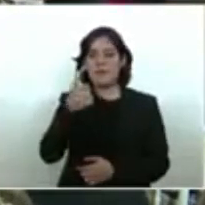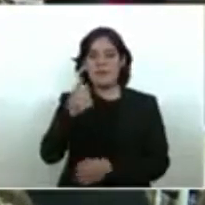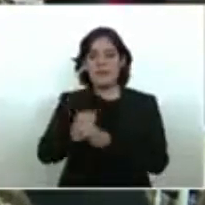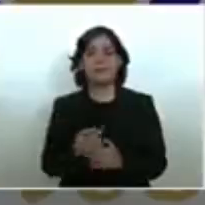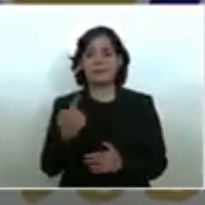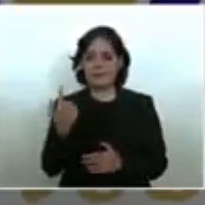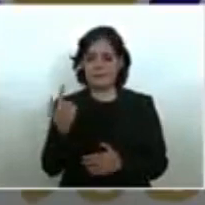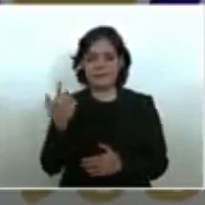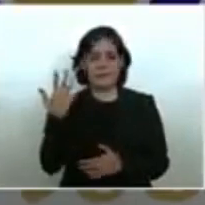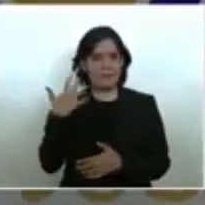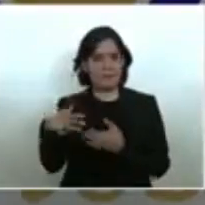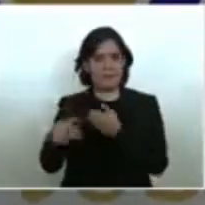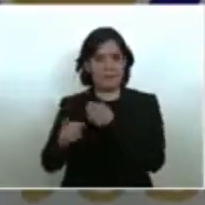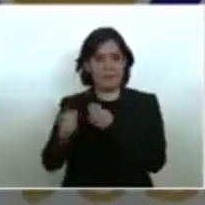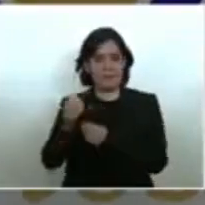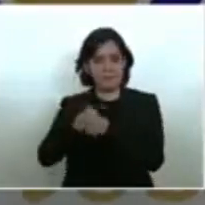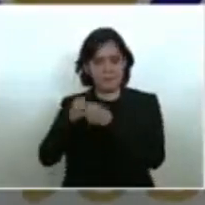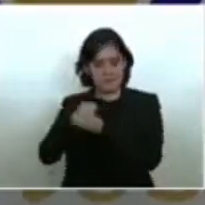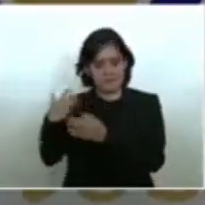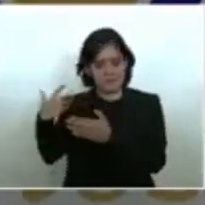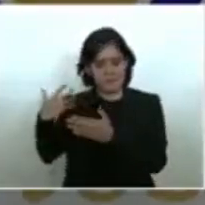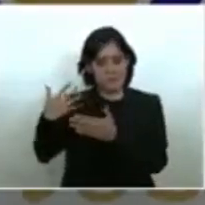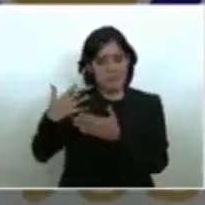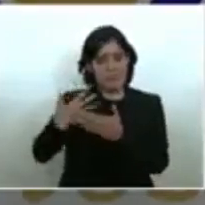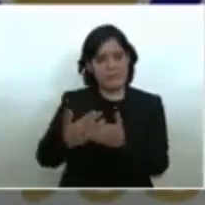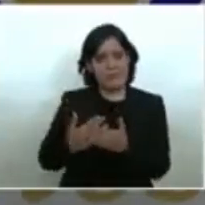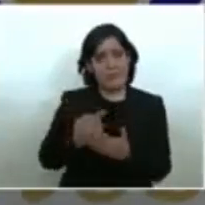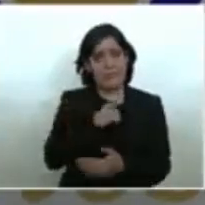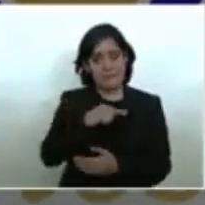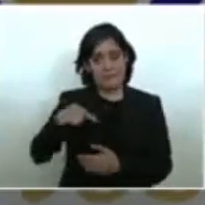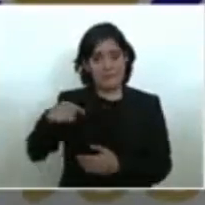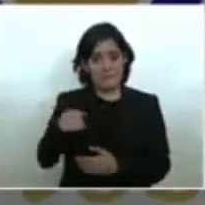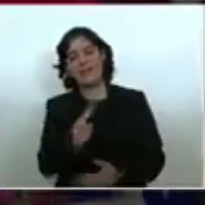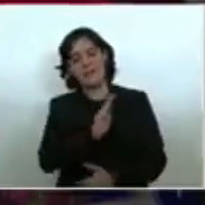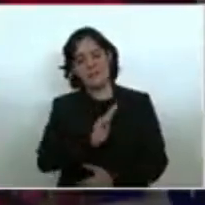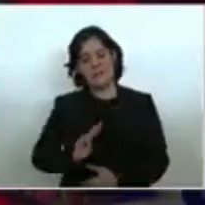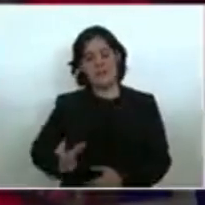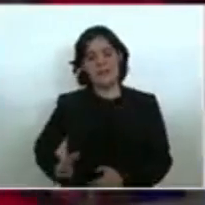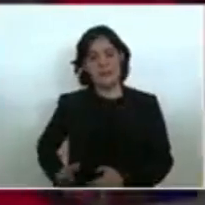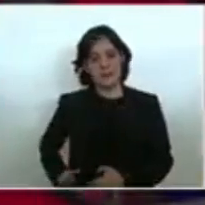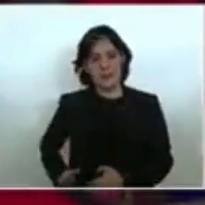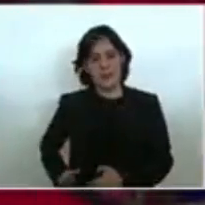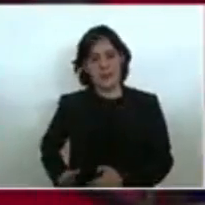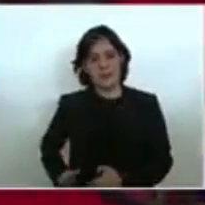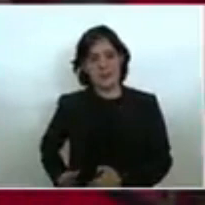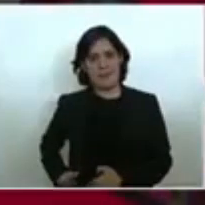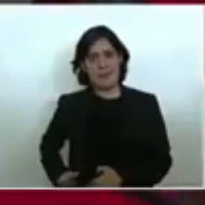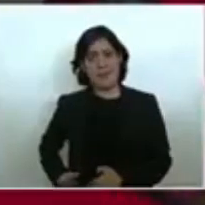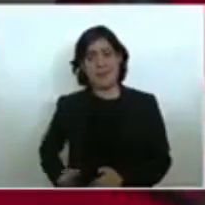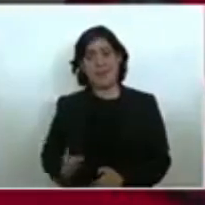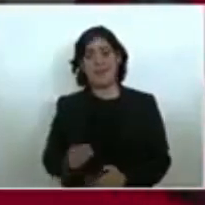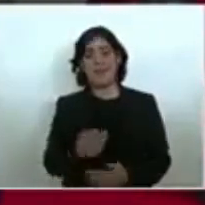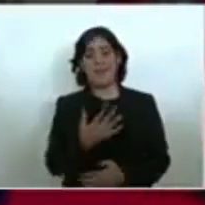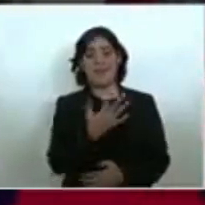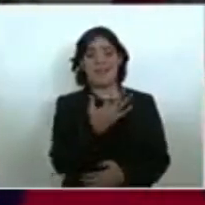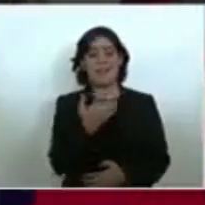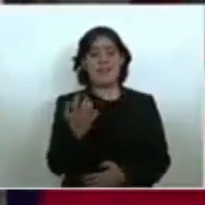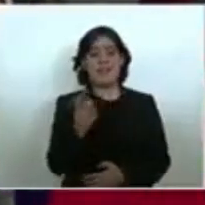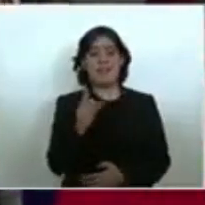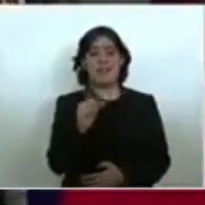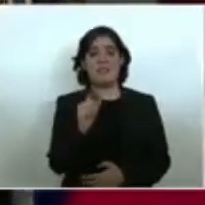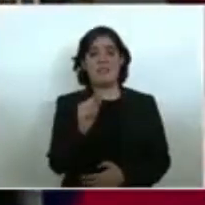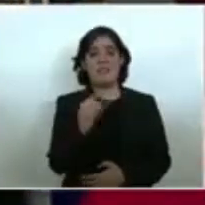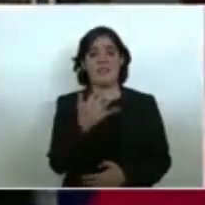países del globo donde se necesitarían 300 años más para lograr la totalidad de las metas porque a mitad de la agenda